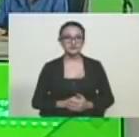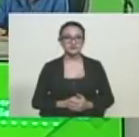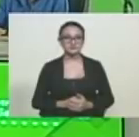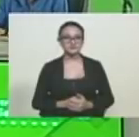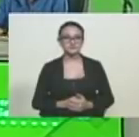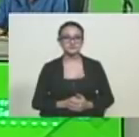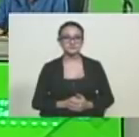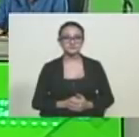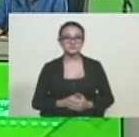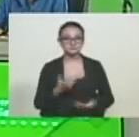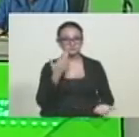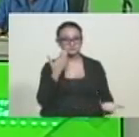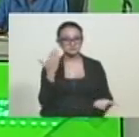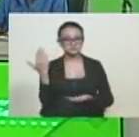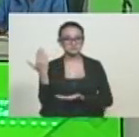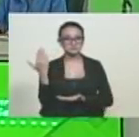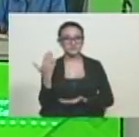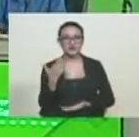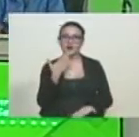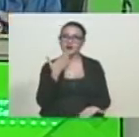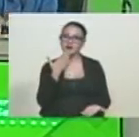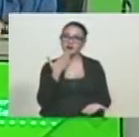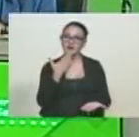adelante Arbonio. Bueno, gracias,